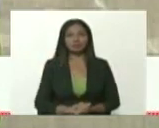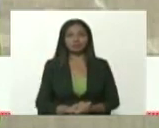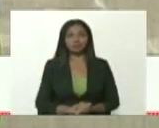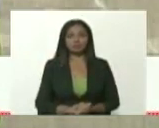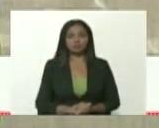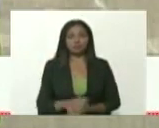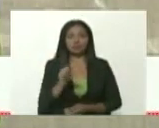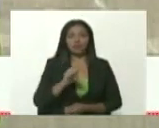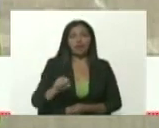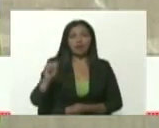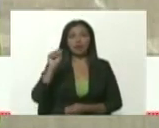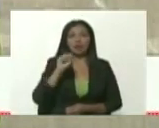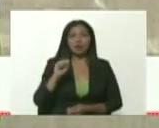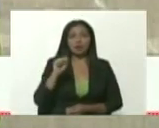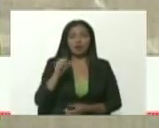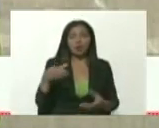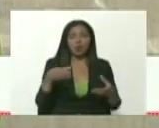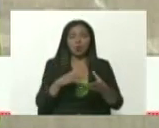Arroba